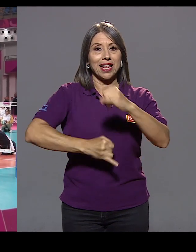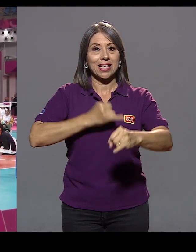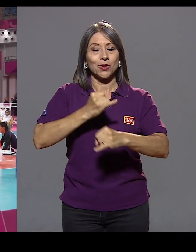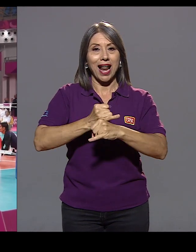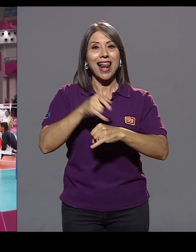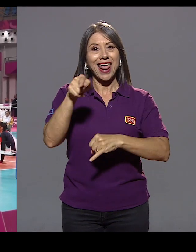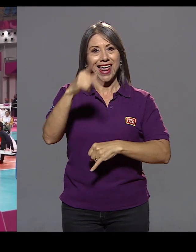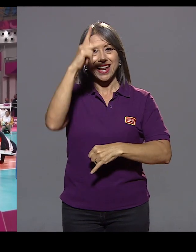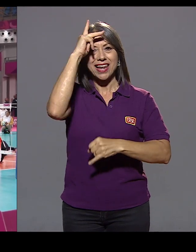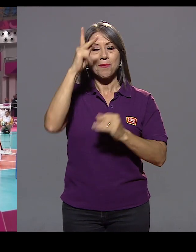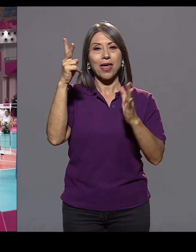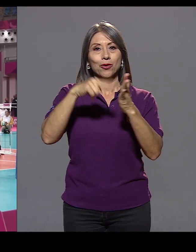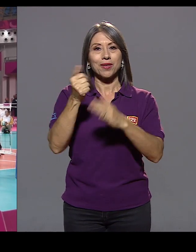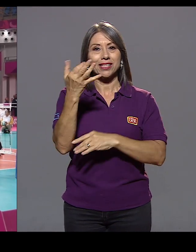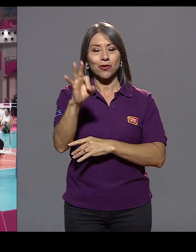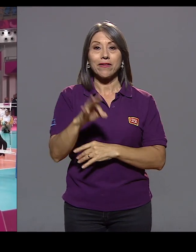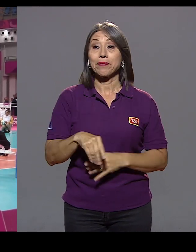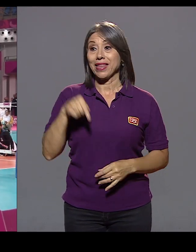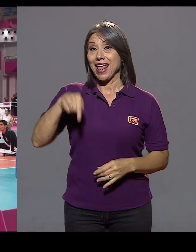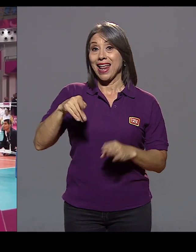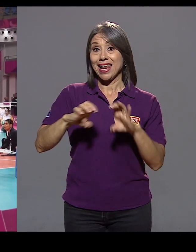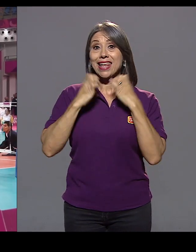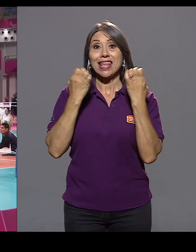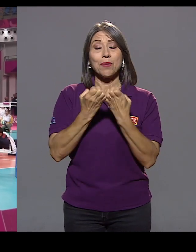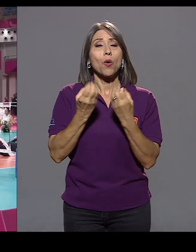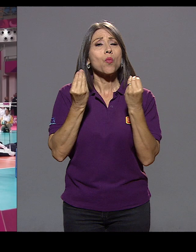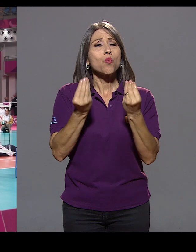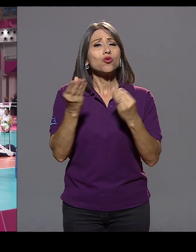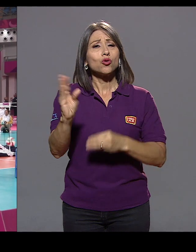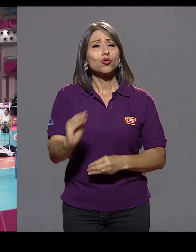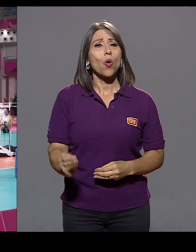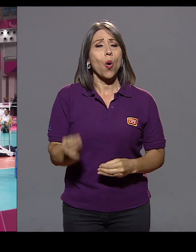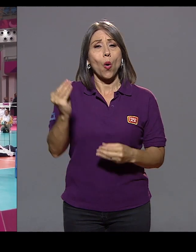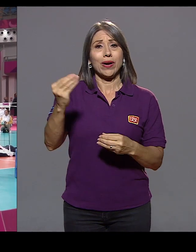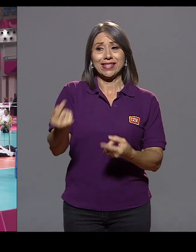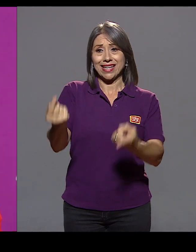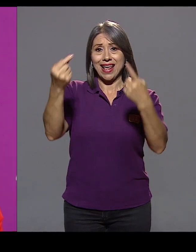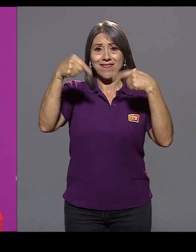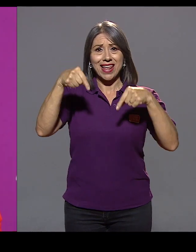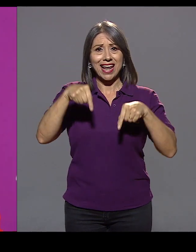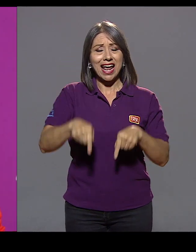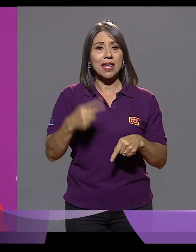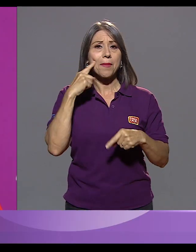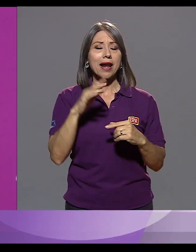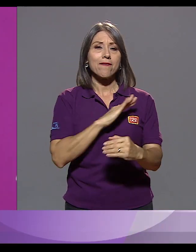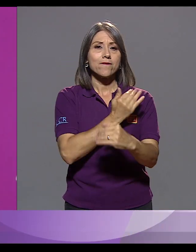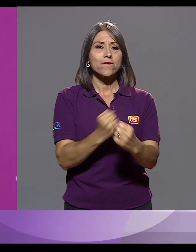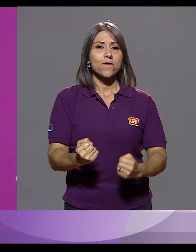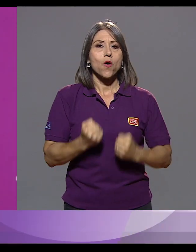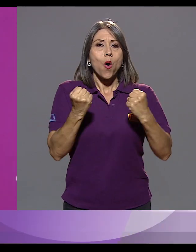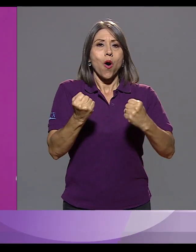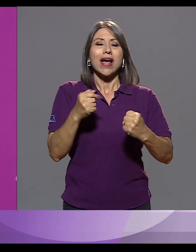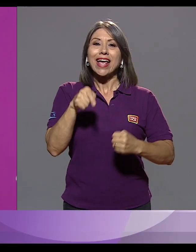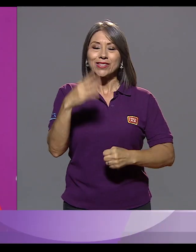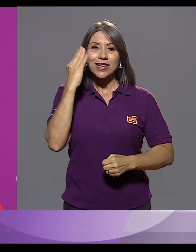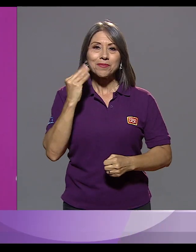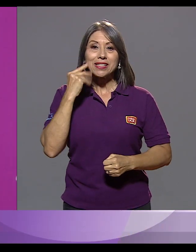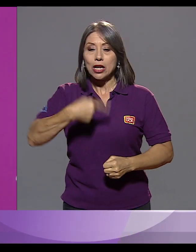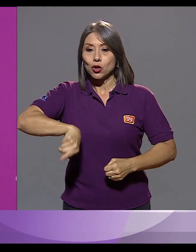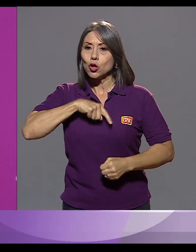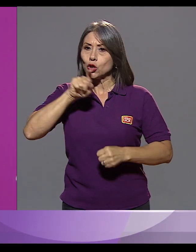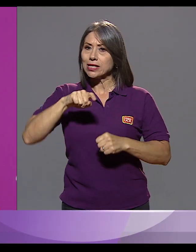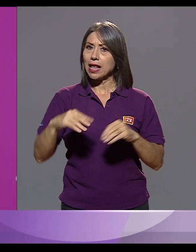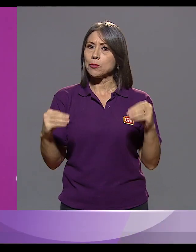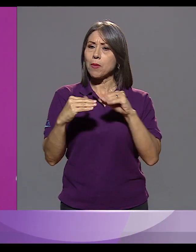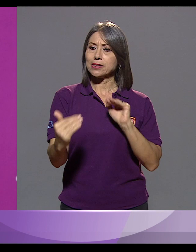2019. El equipo de nosotros tiene muchos muchachos jóvenes que vienen aquí a consolidarse, y esa es la experiencia que nos llevamos. Necesitamos más